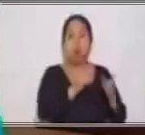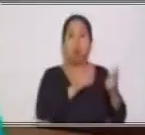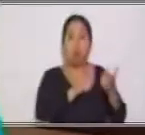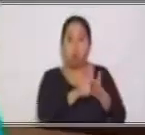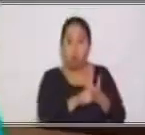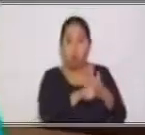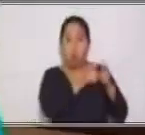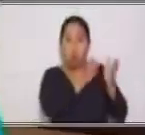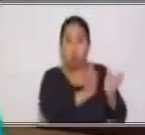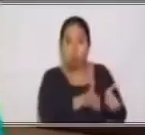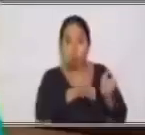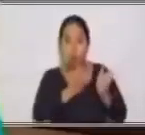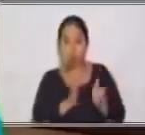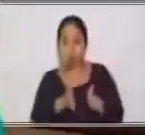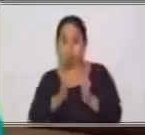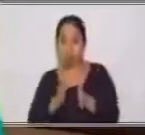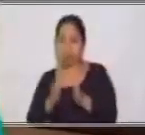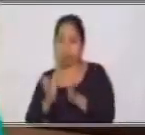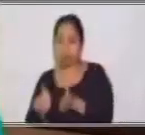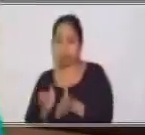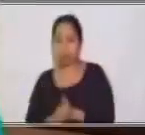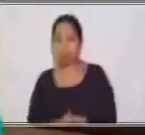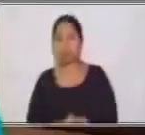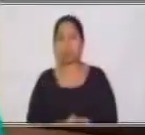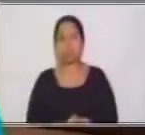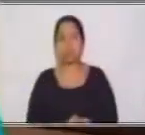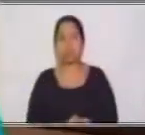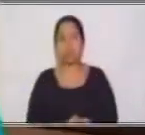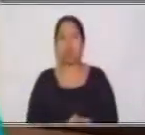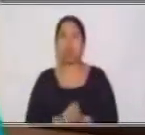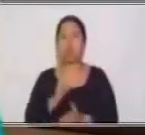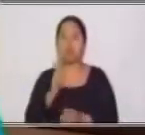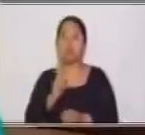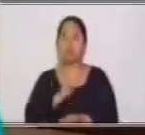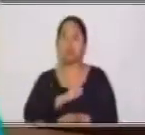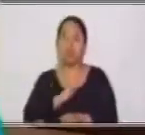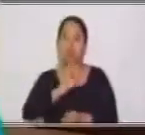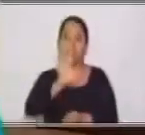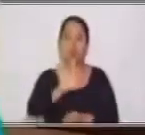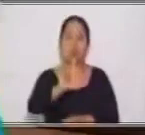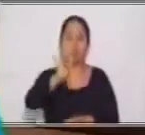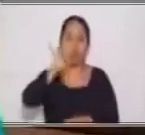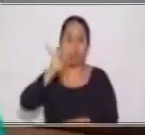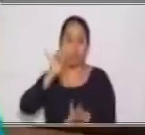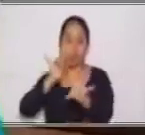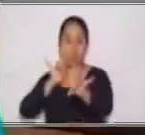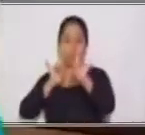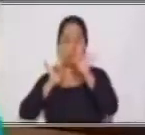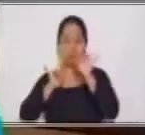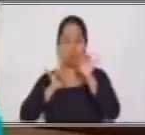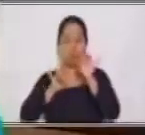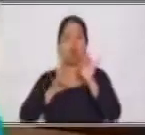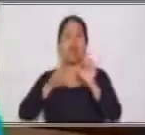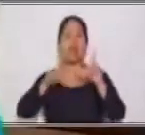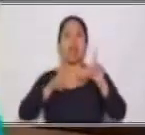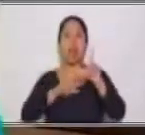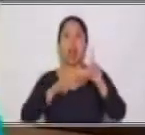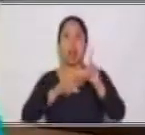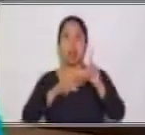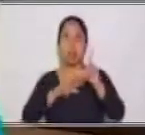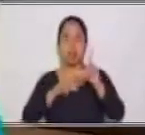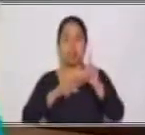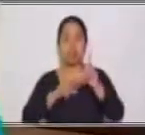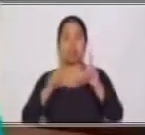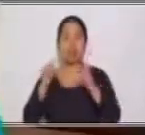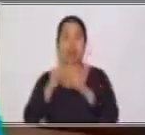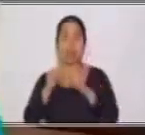de acortamiento en la que tomamos solo algunas letras de la palabra para escribirla con mayor